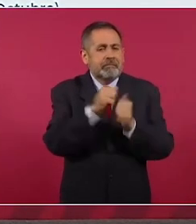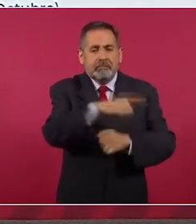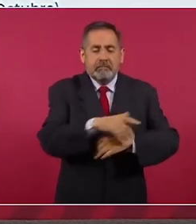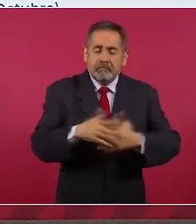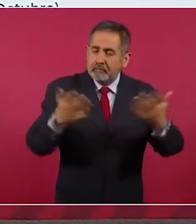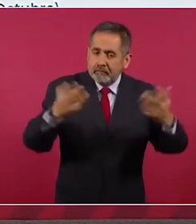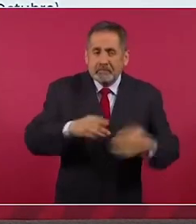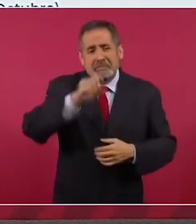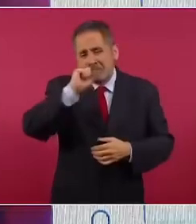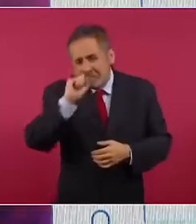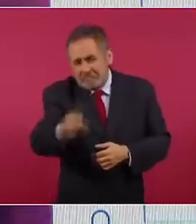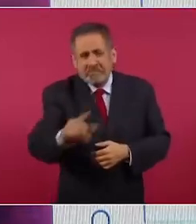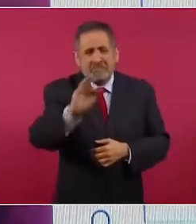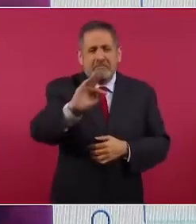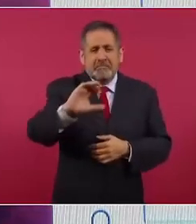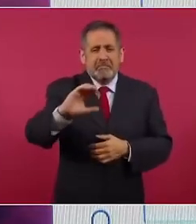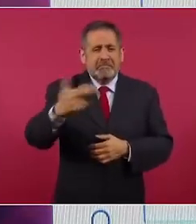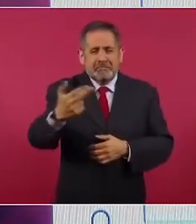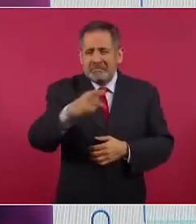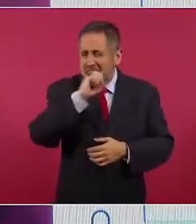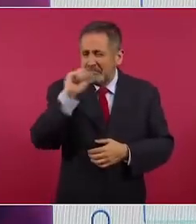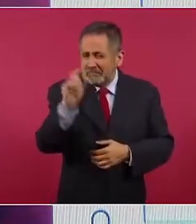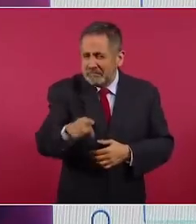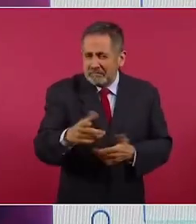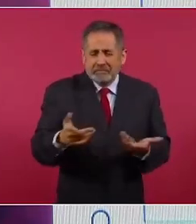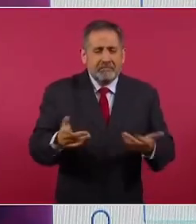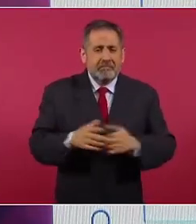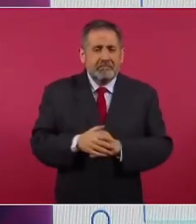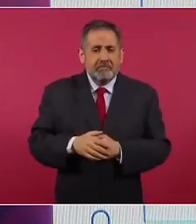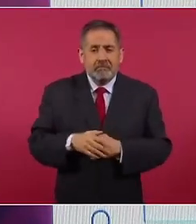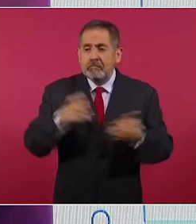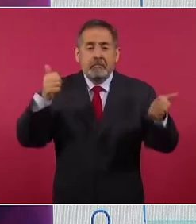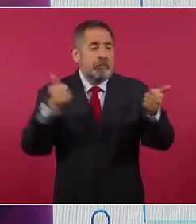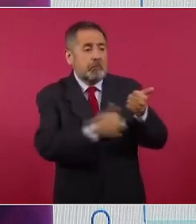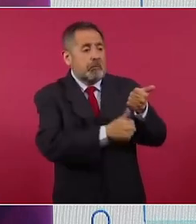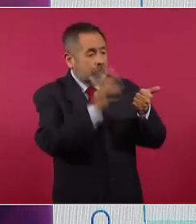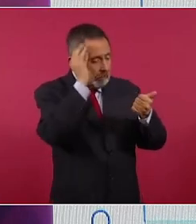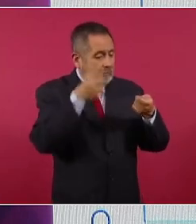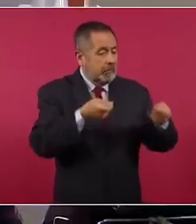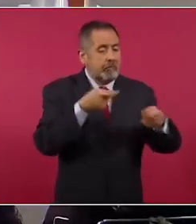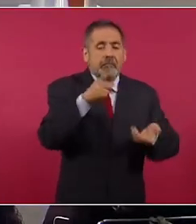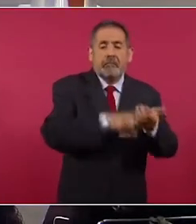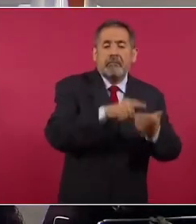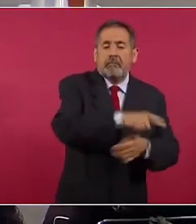Calderón, lo mismo, de empleado de Iberdrola.